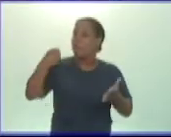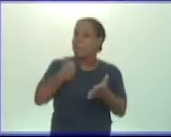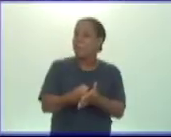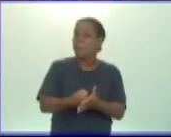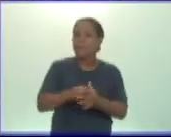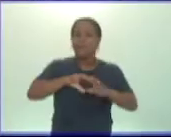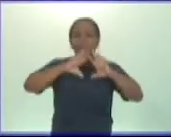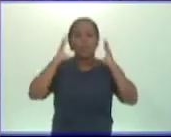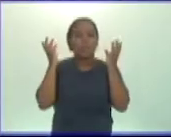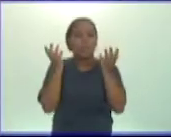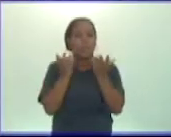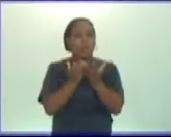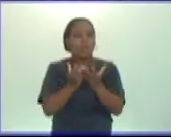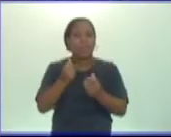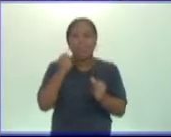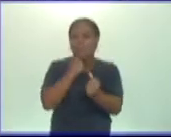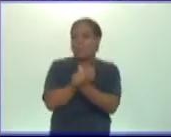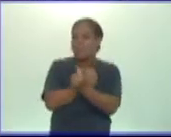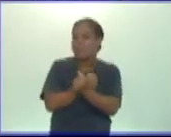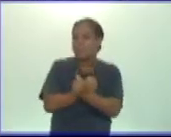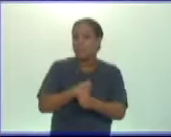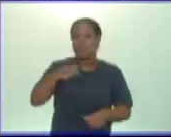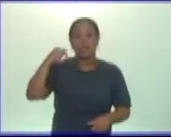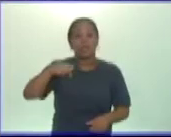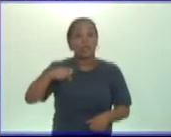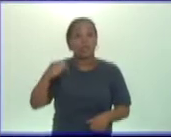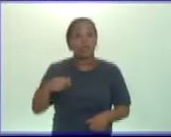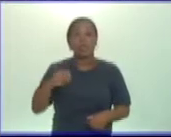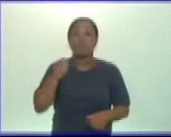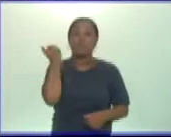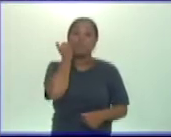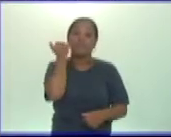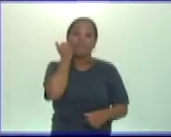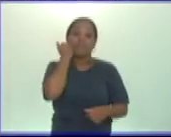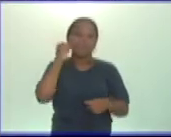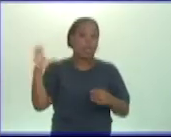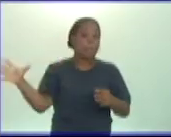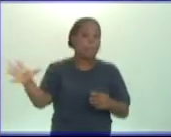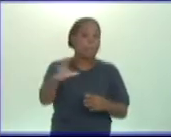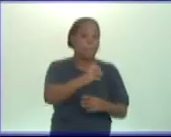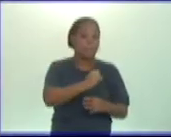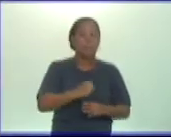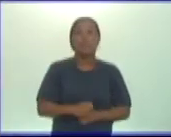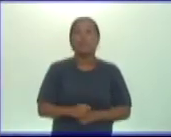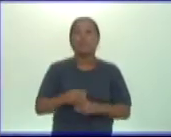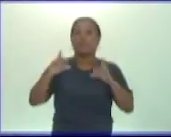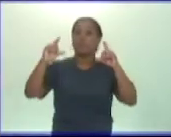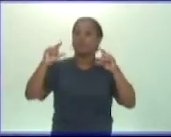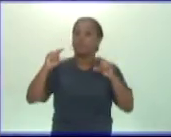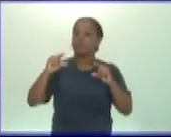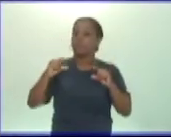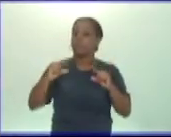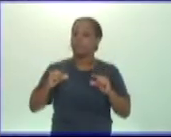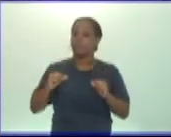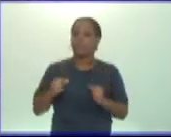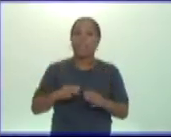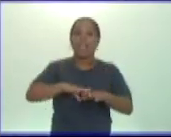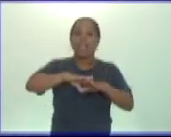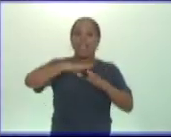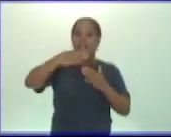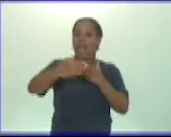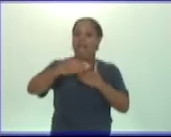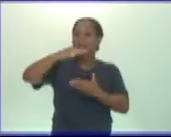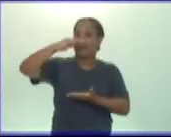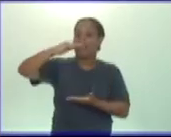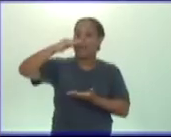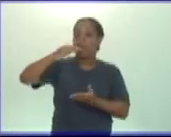dramático. Incluso ahora, los glaciares y las cubiertas nevadas en muchas partes del mundo han disminuido. Las capas de hielo en la Antártida